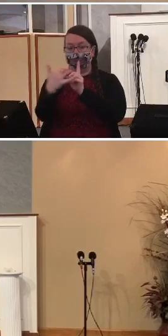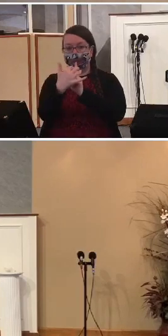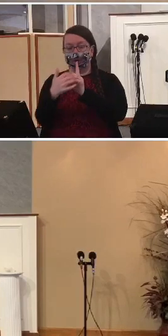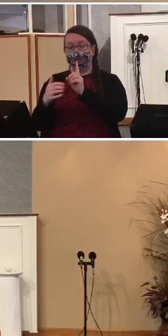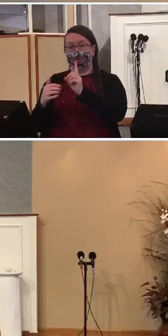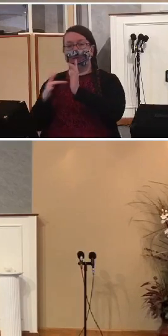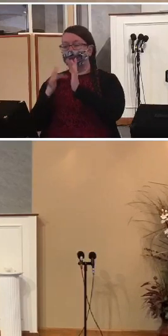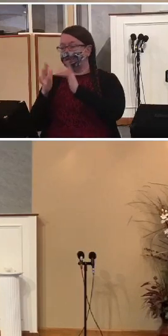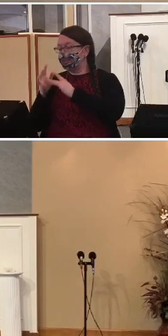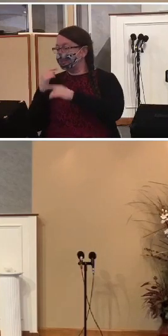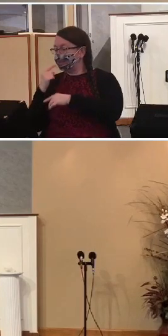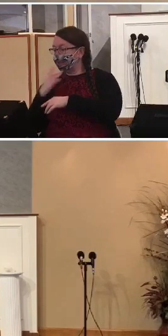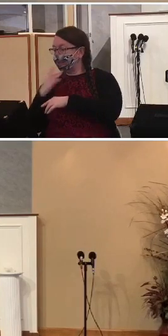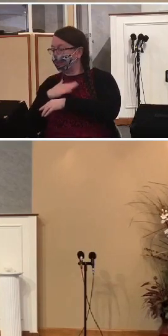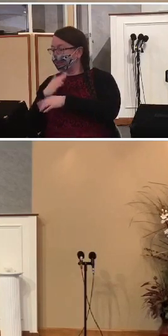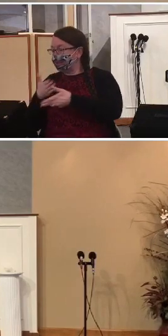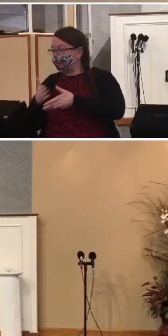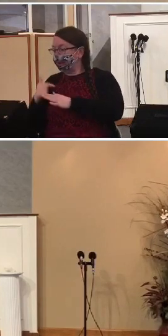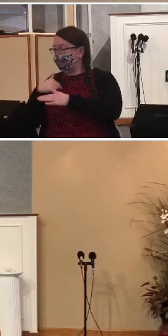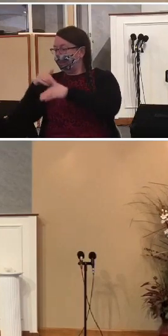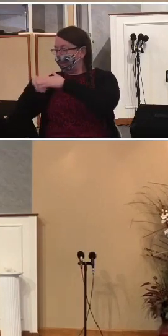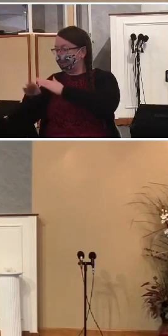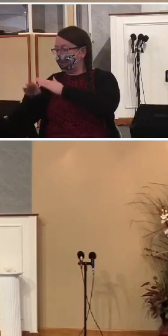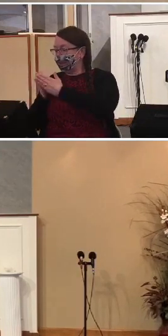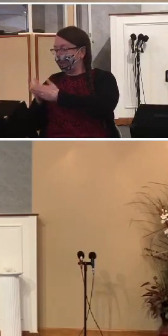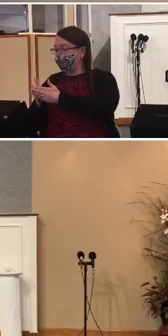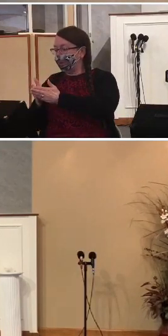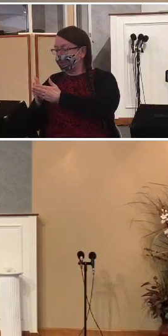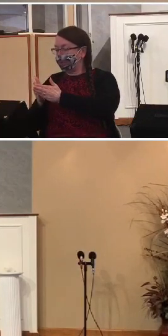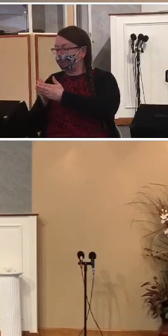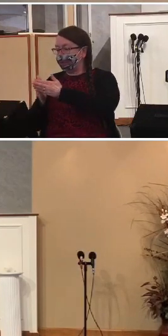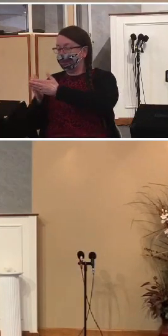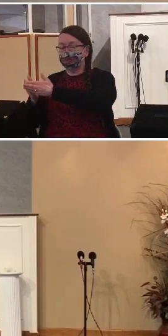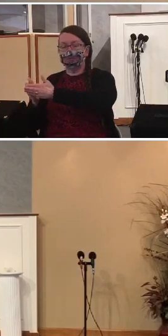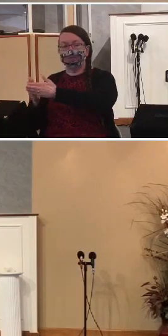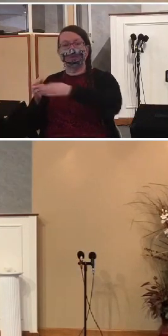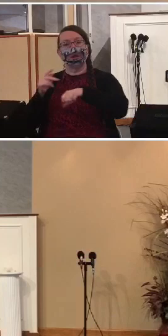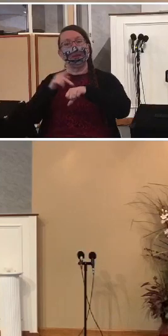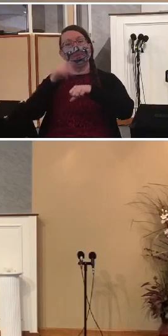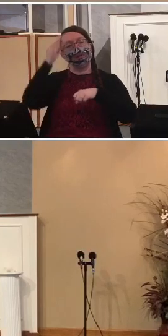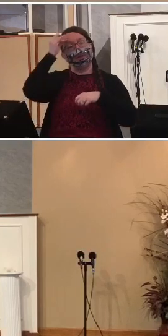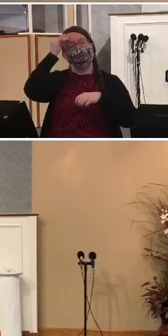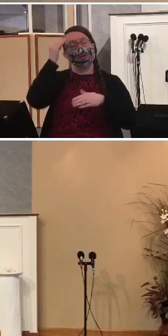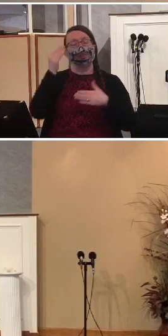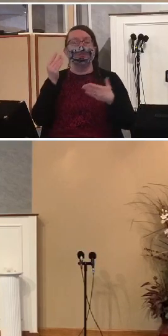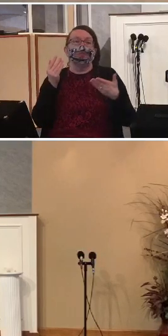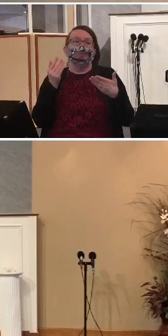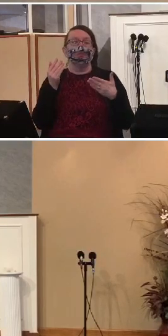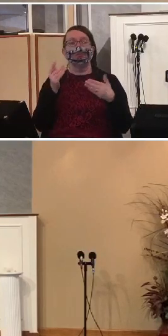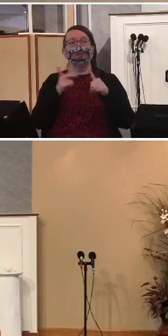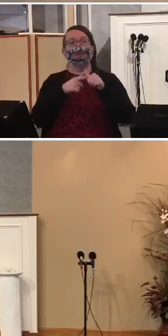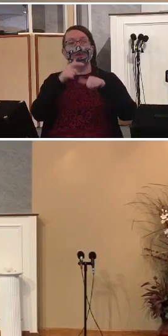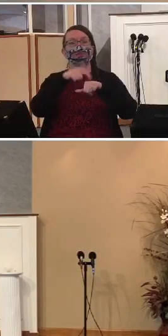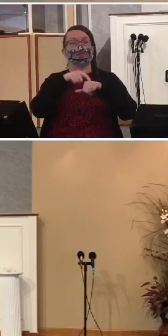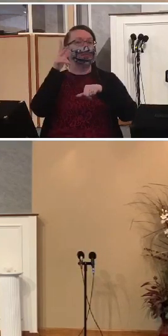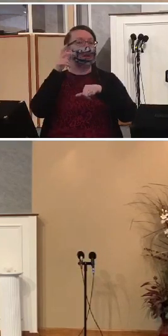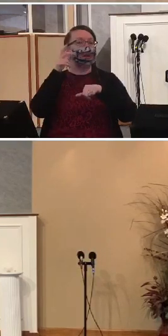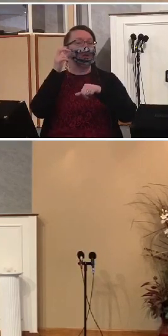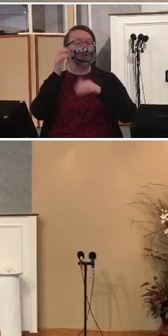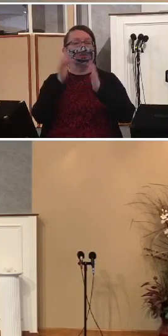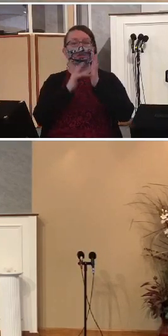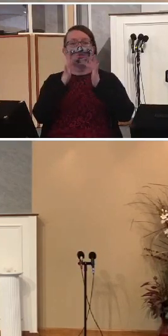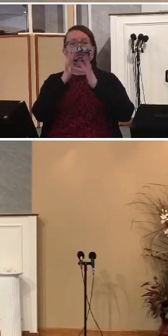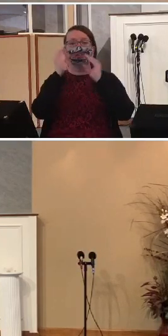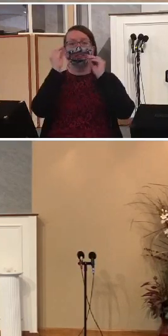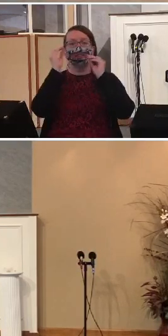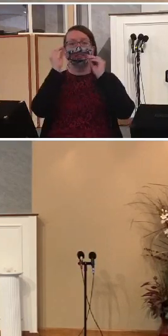poquito al agua para que yo pueda enseñarle a esas personas. Y Pedro se sentó ahí para escuchar lo que Jesús estaba enseñando. Estoy seguro de que esa